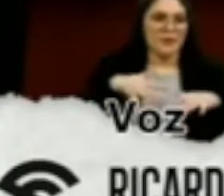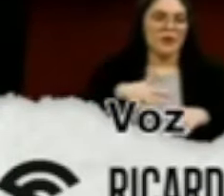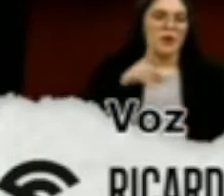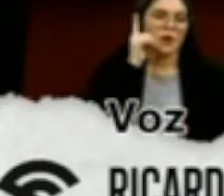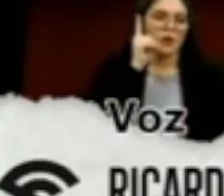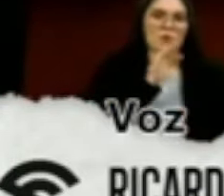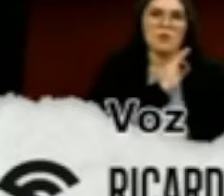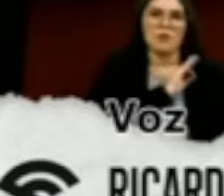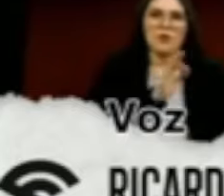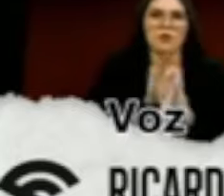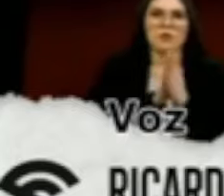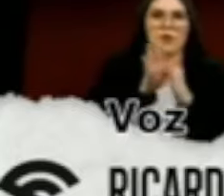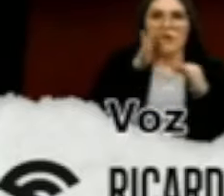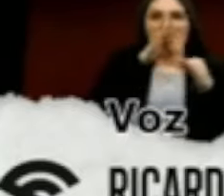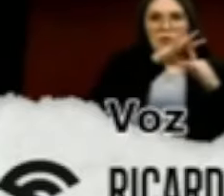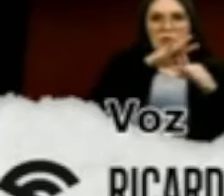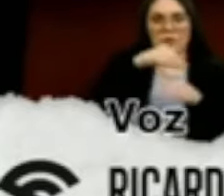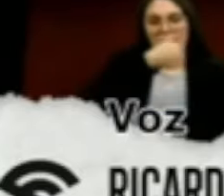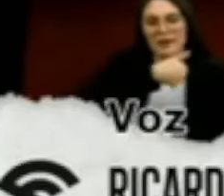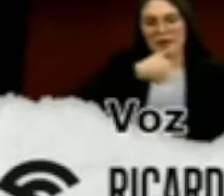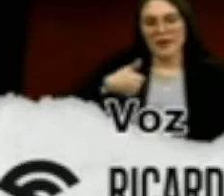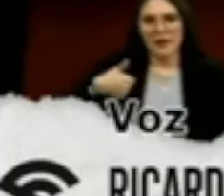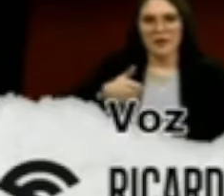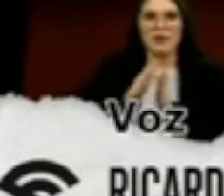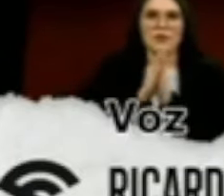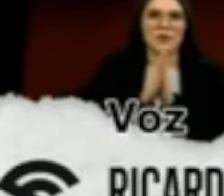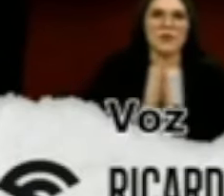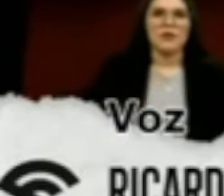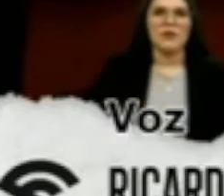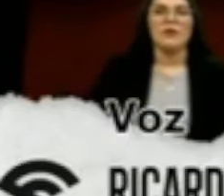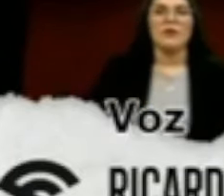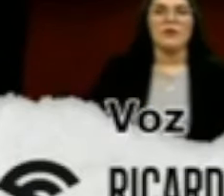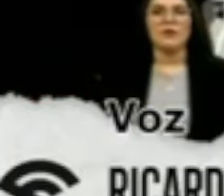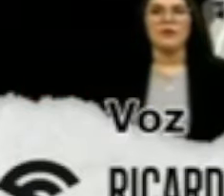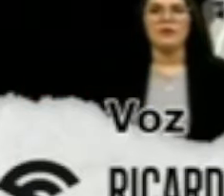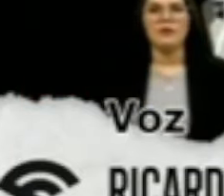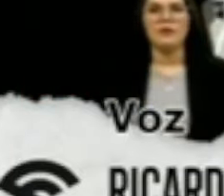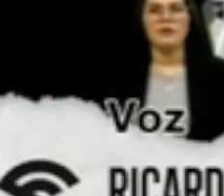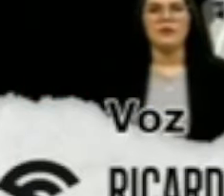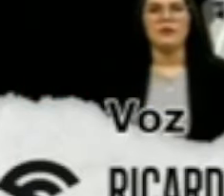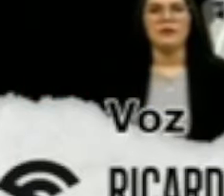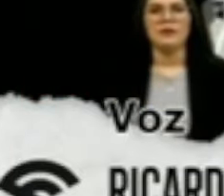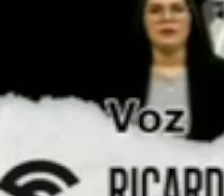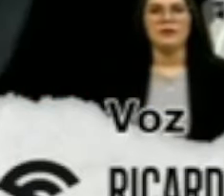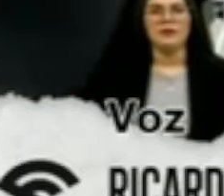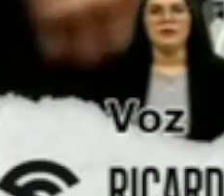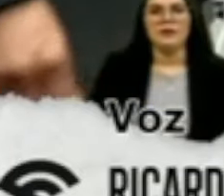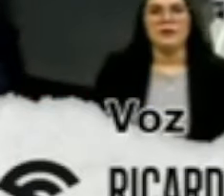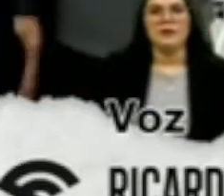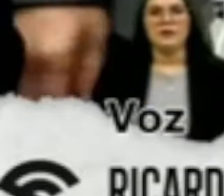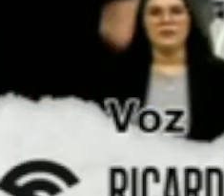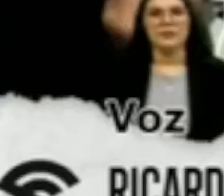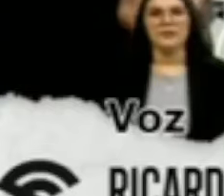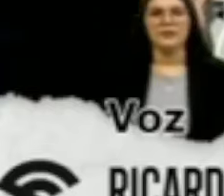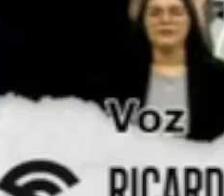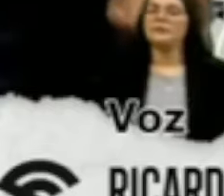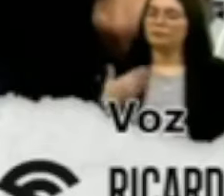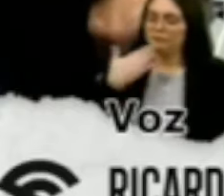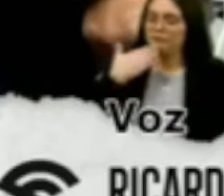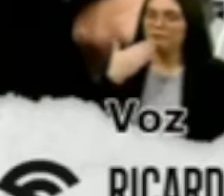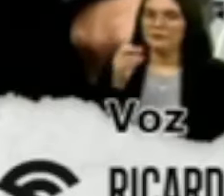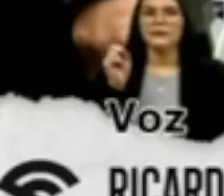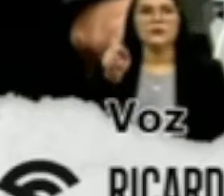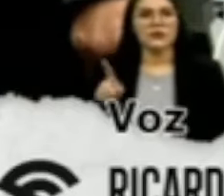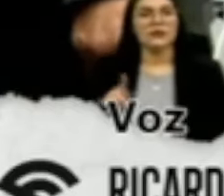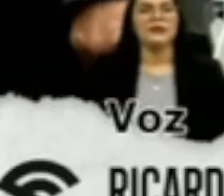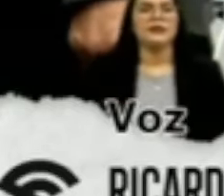la justicia, no regresa a este país, sino en calidad de senador ya con fuero. Sin embargo, no hay posibilidad